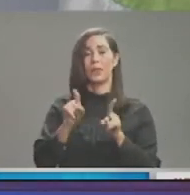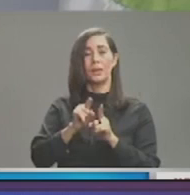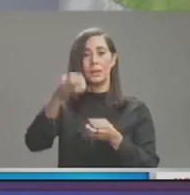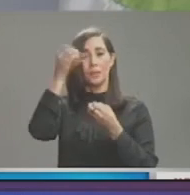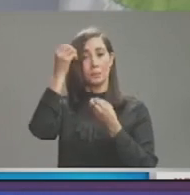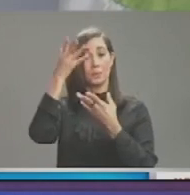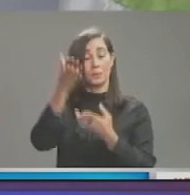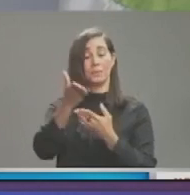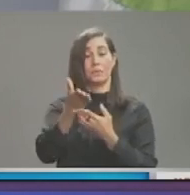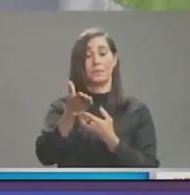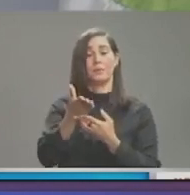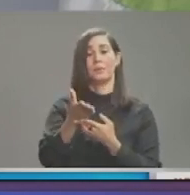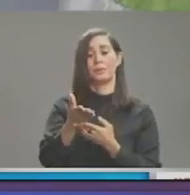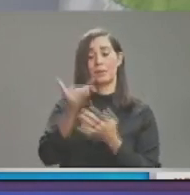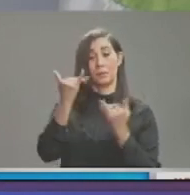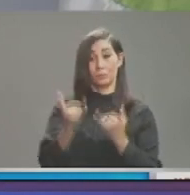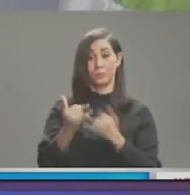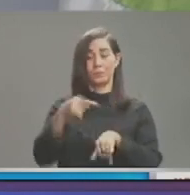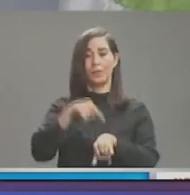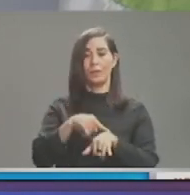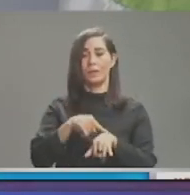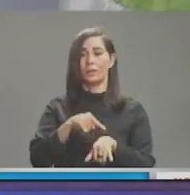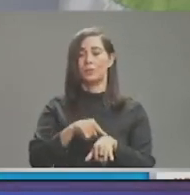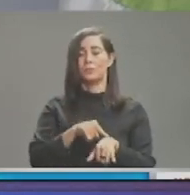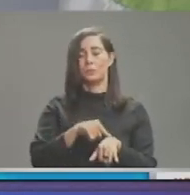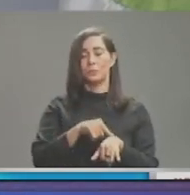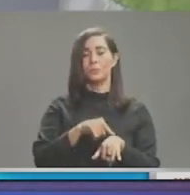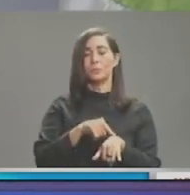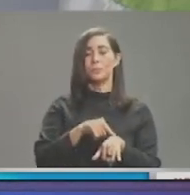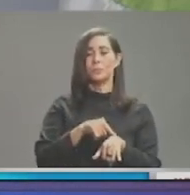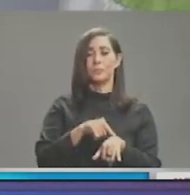Informamos además que en estos momentos se realiza